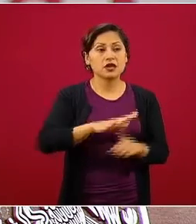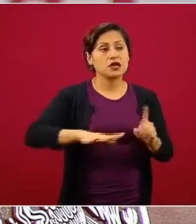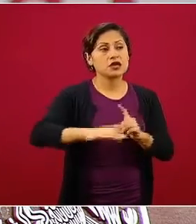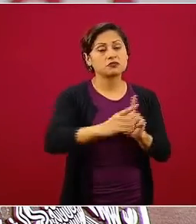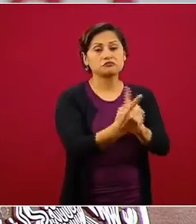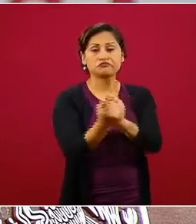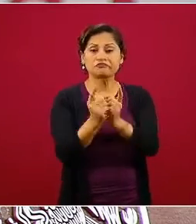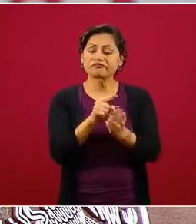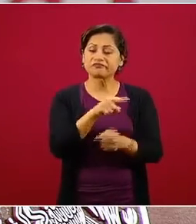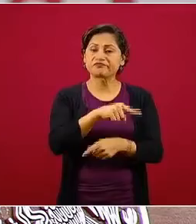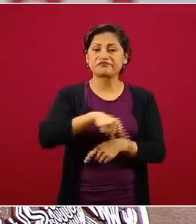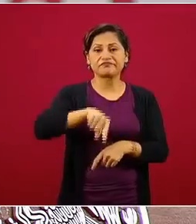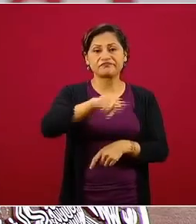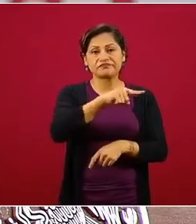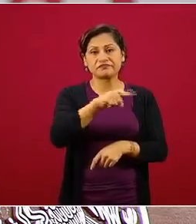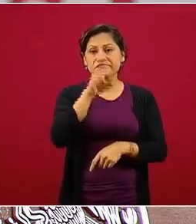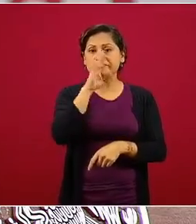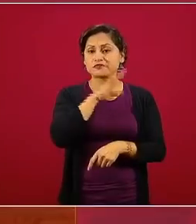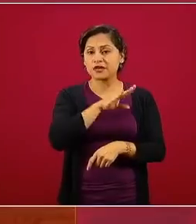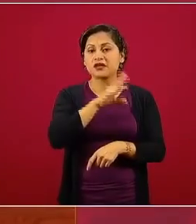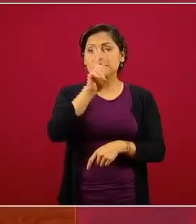terminan muy mal,